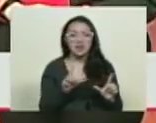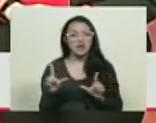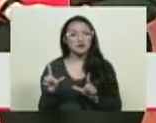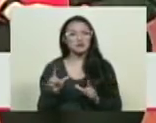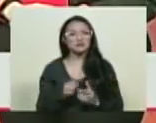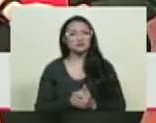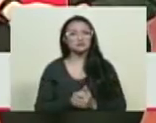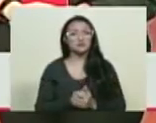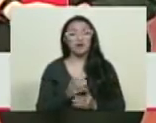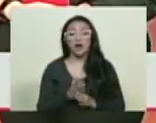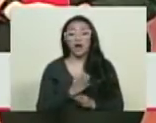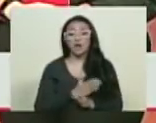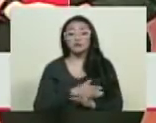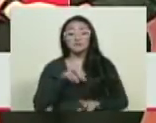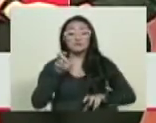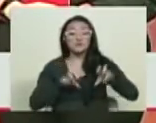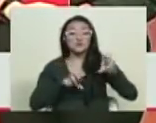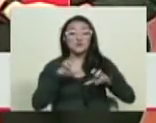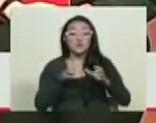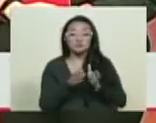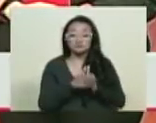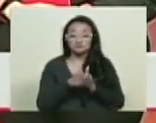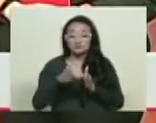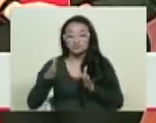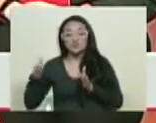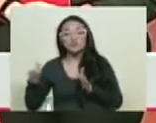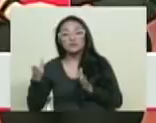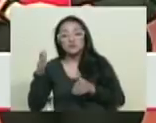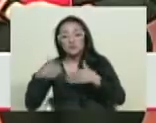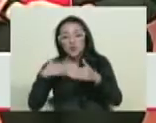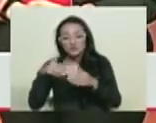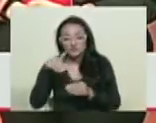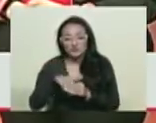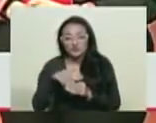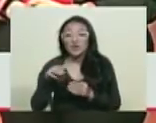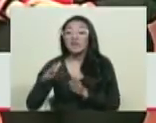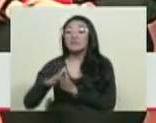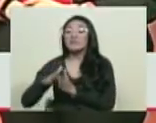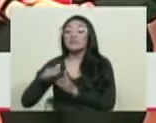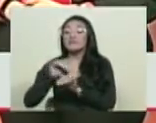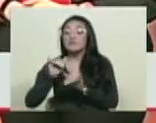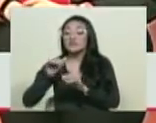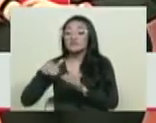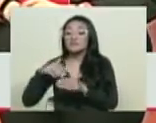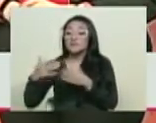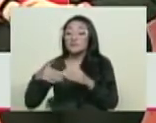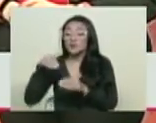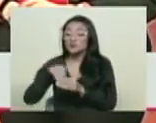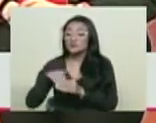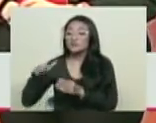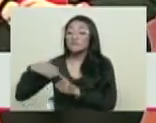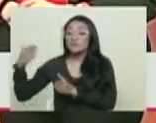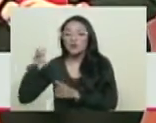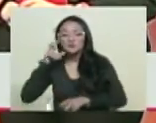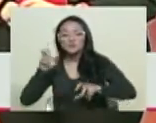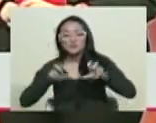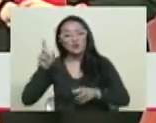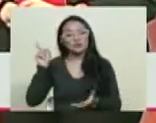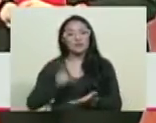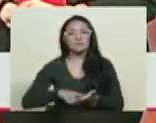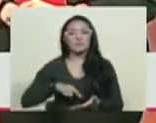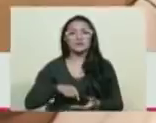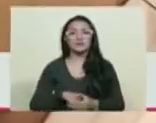auditado antes durante y después yo inclusive me atrevo yo hablé con el ex presidente zelaya en estos días